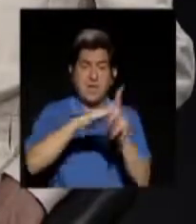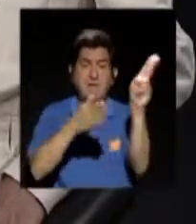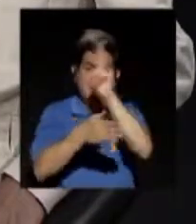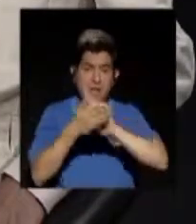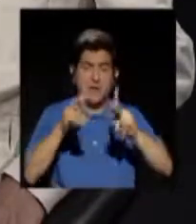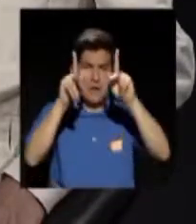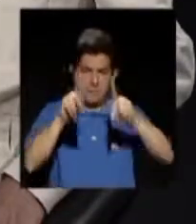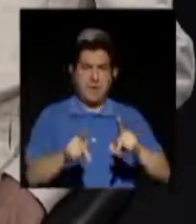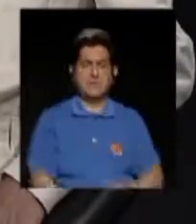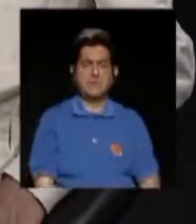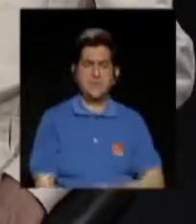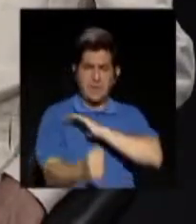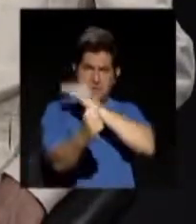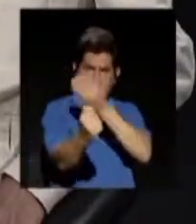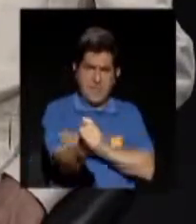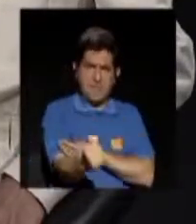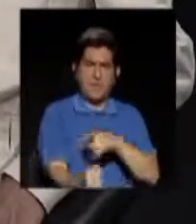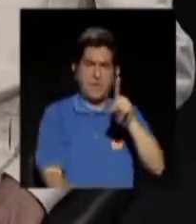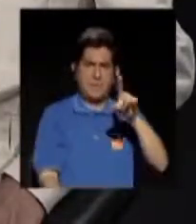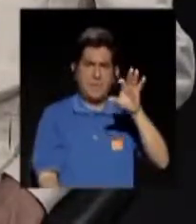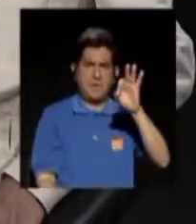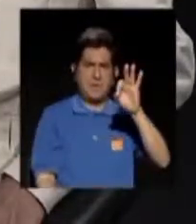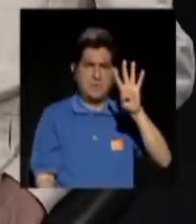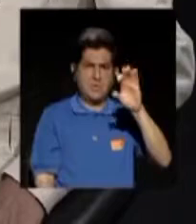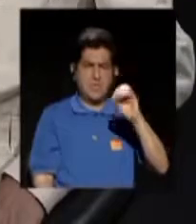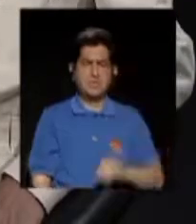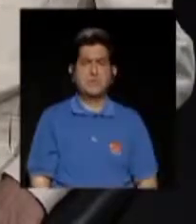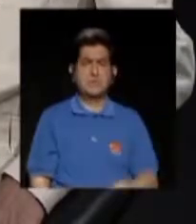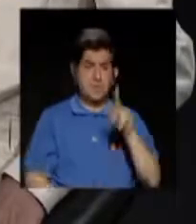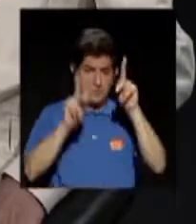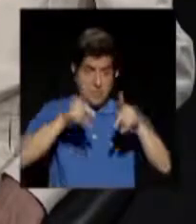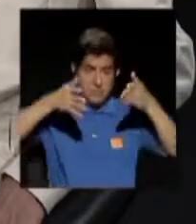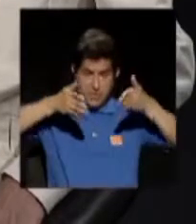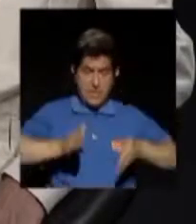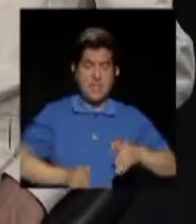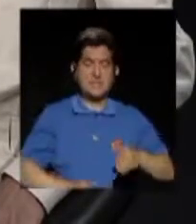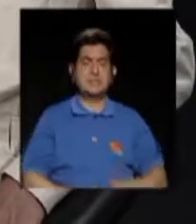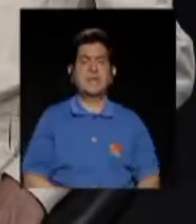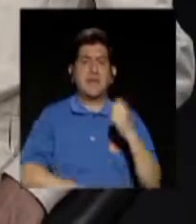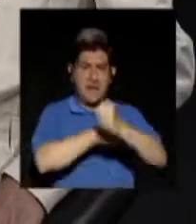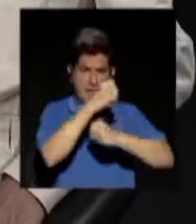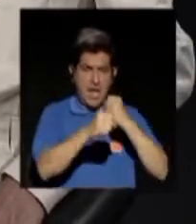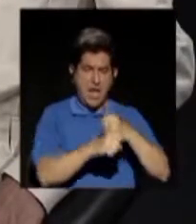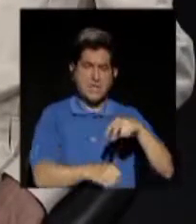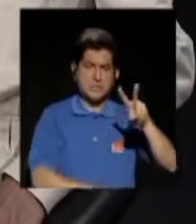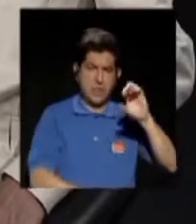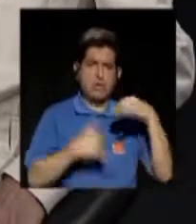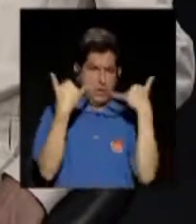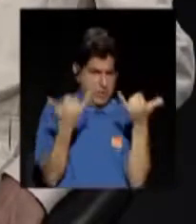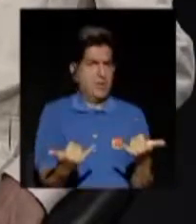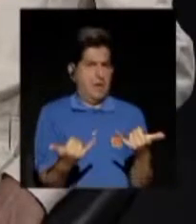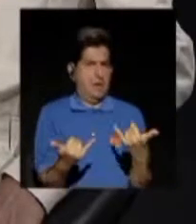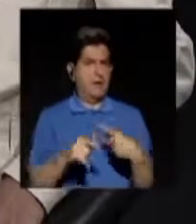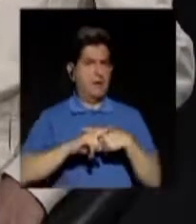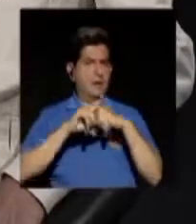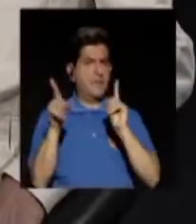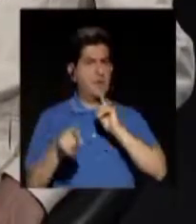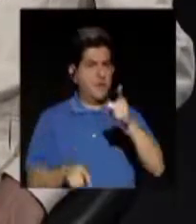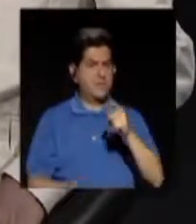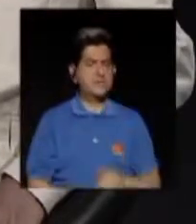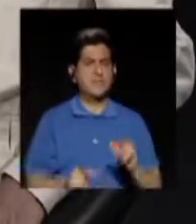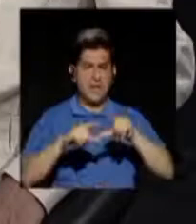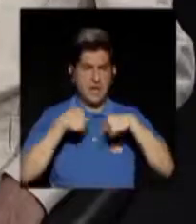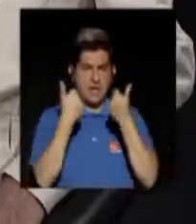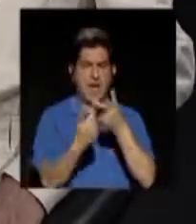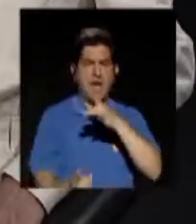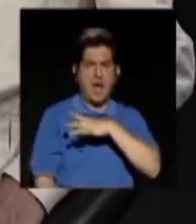en 1940, que era gente que había nacido en el siglo XX, pero también anotando que a la misión chilena